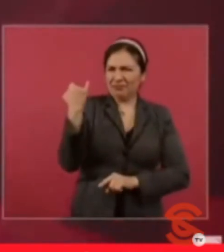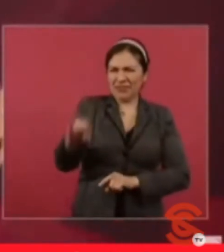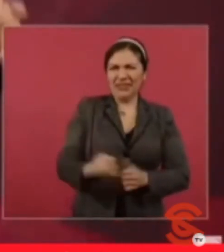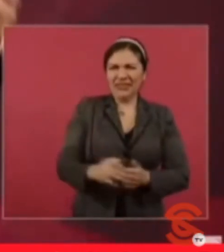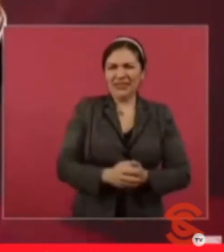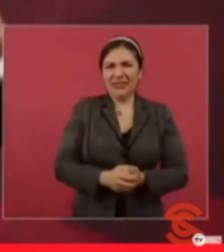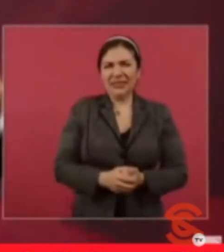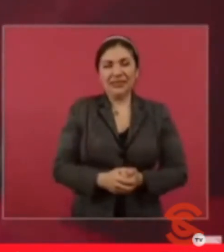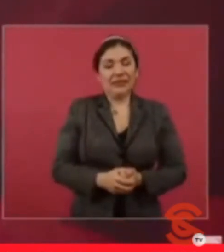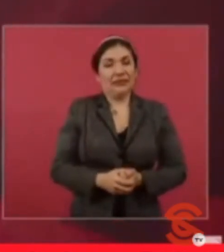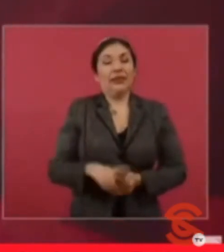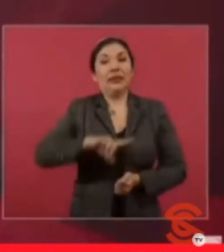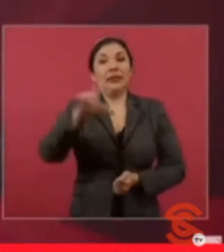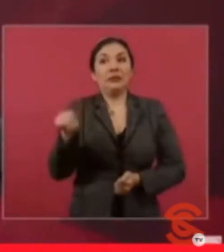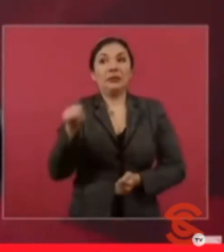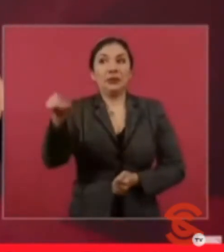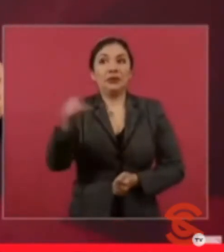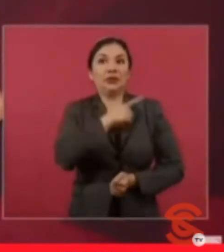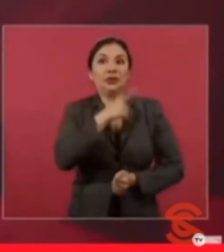que tuvo que